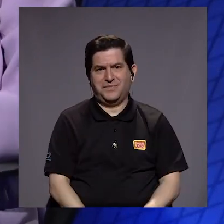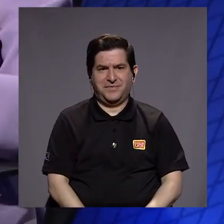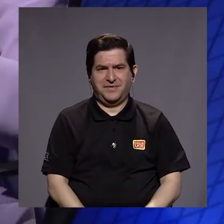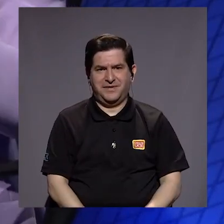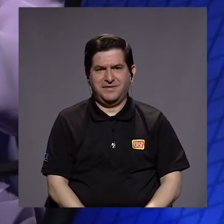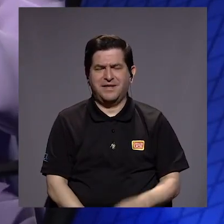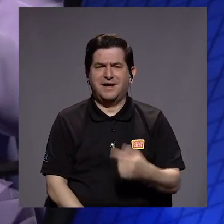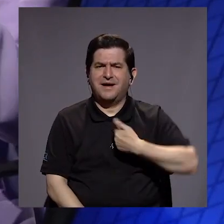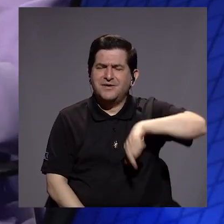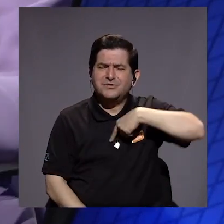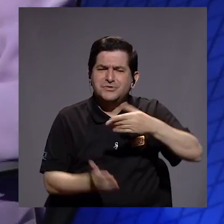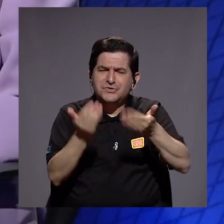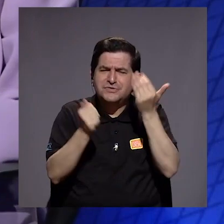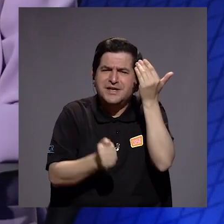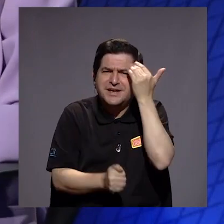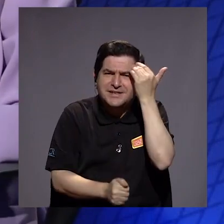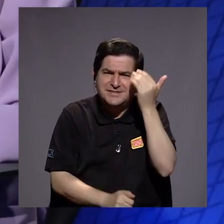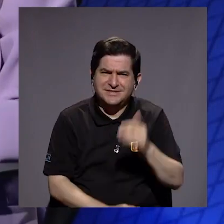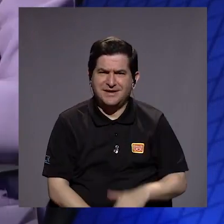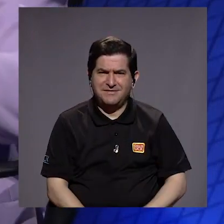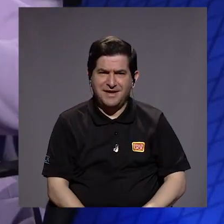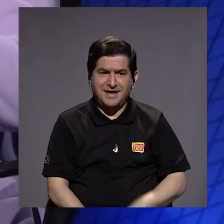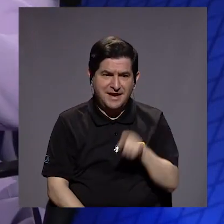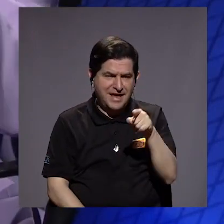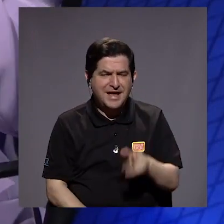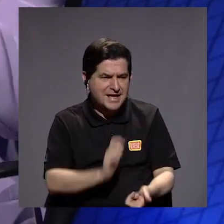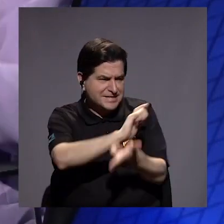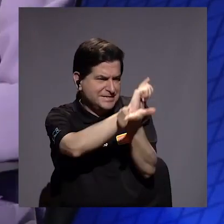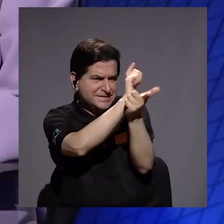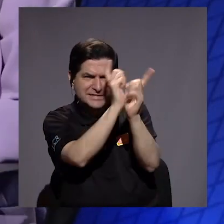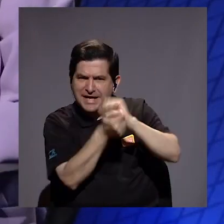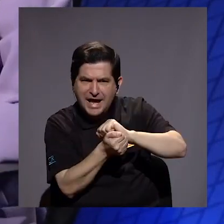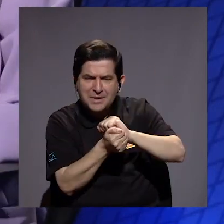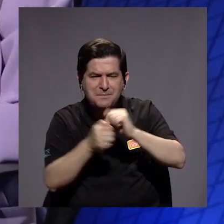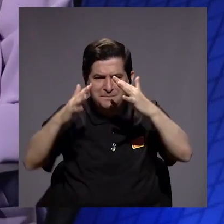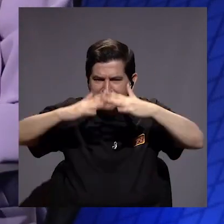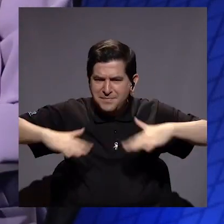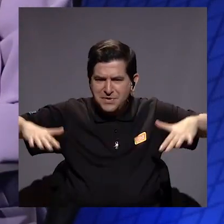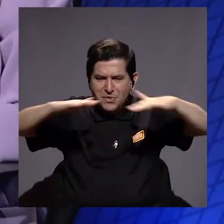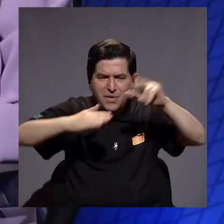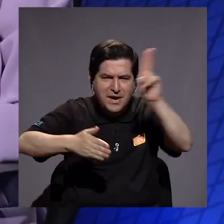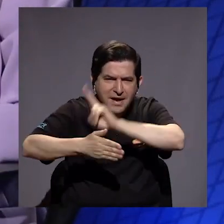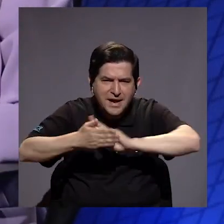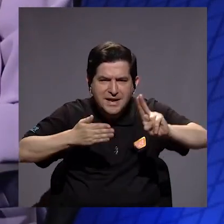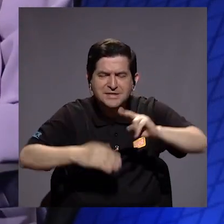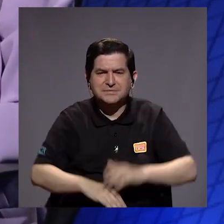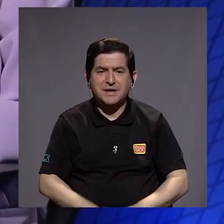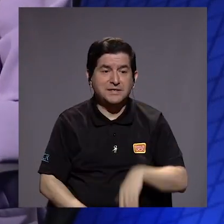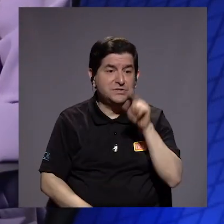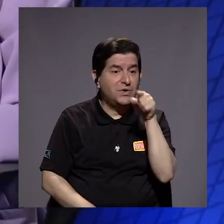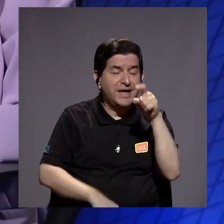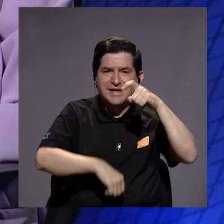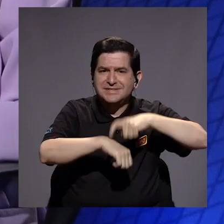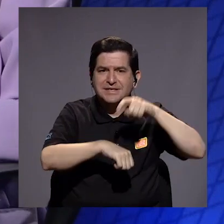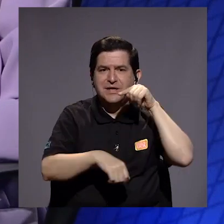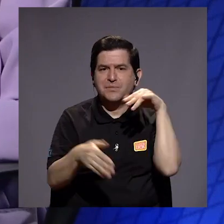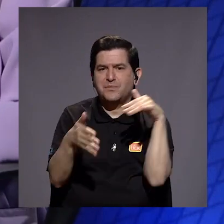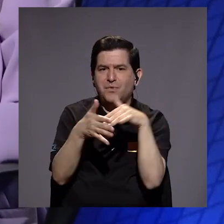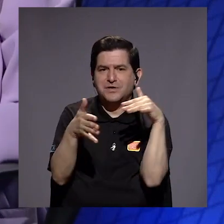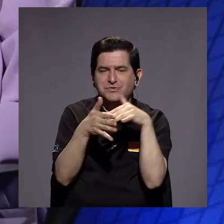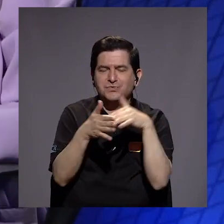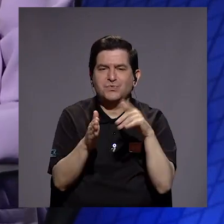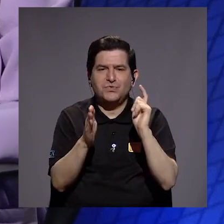universitaria y quisiéramos saber cómo era más bien en esa transición el ambiente universitario en esa época en que